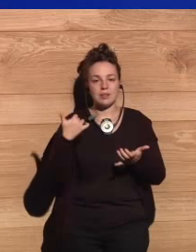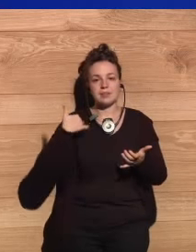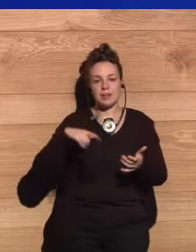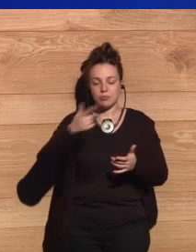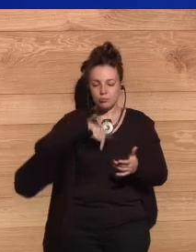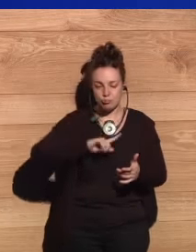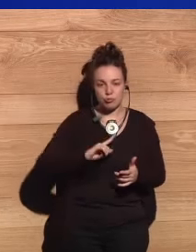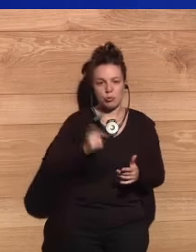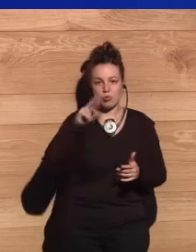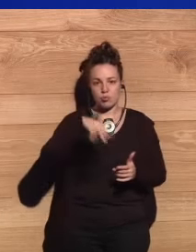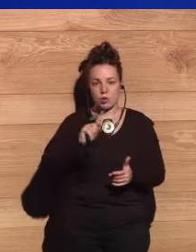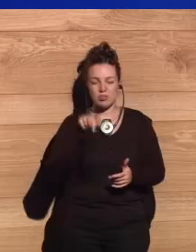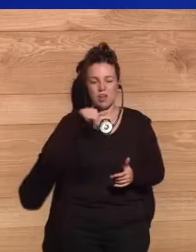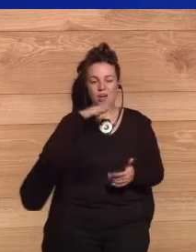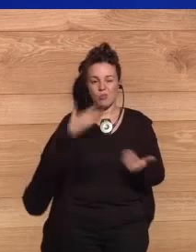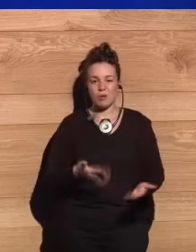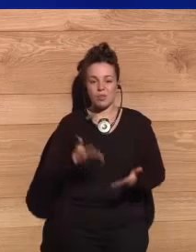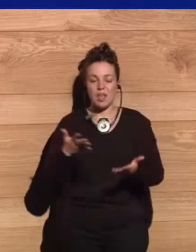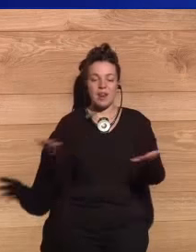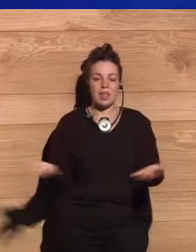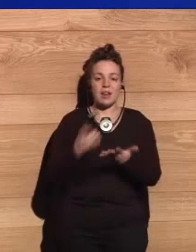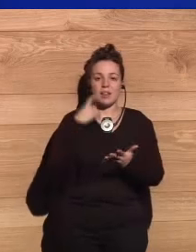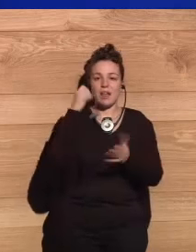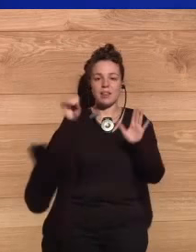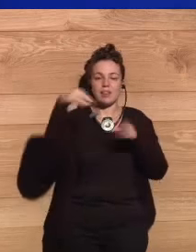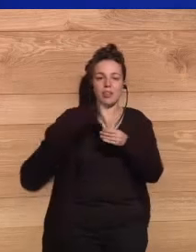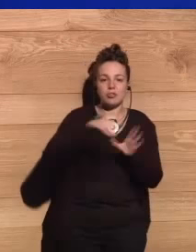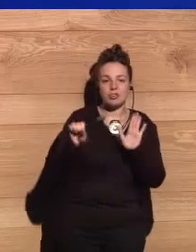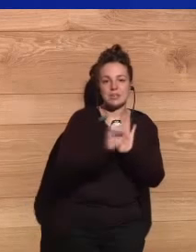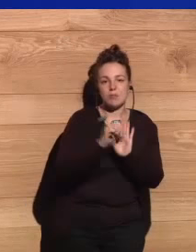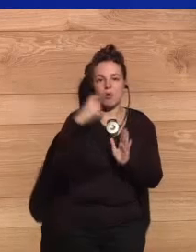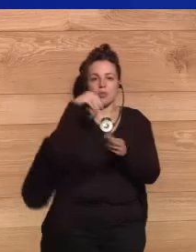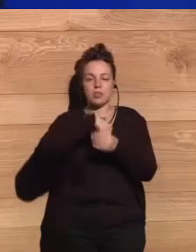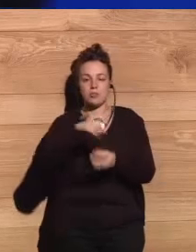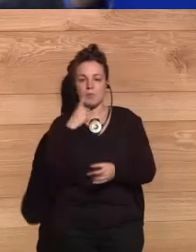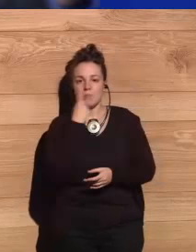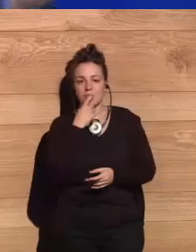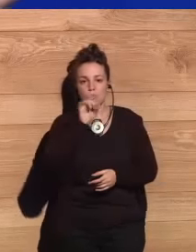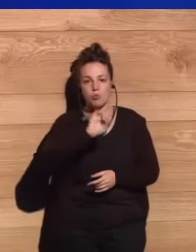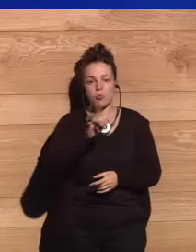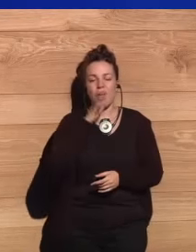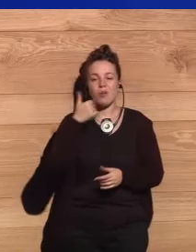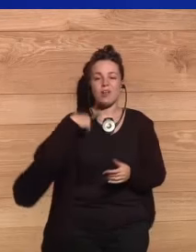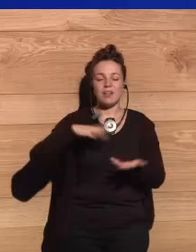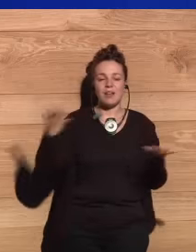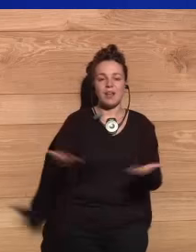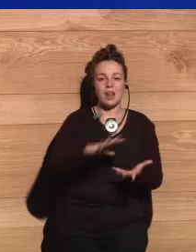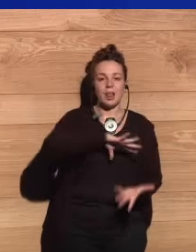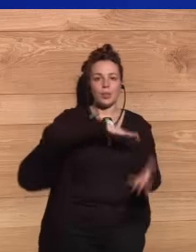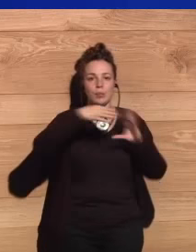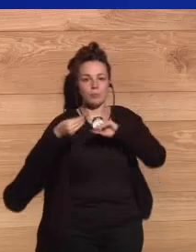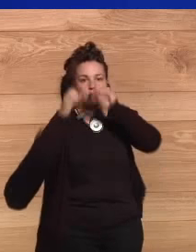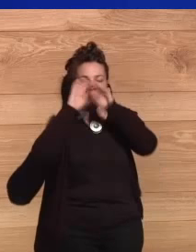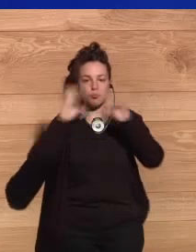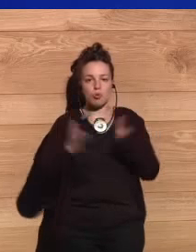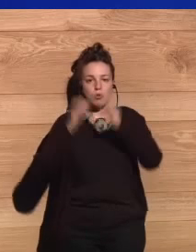nuestro. Hoy día la ligereza no está en los mitos, en los símbolos, no. La ligereza ha pasado del mundo imaginario